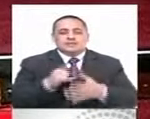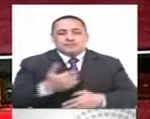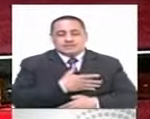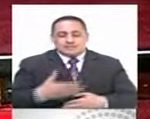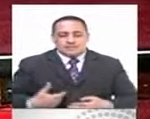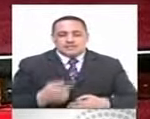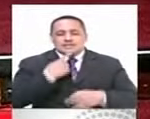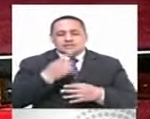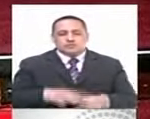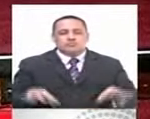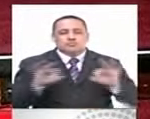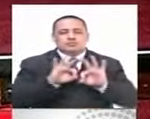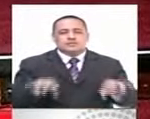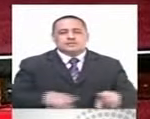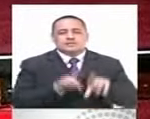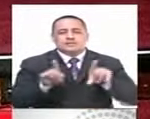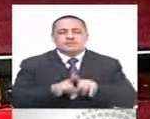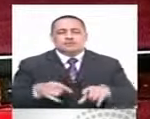eso es importante. También